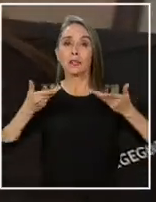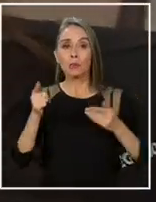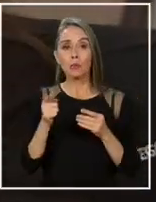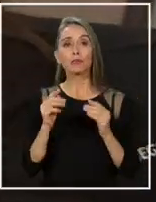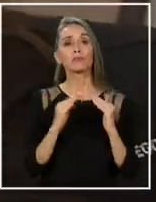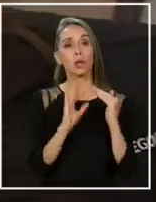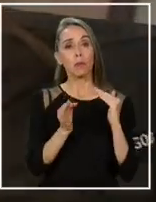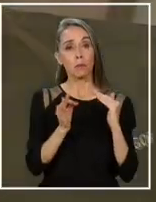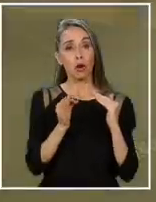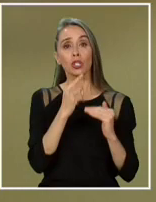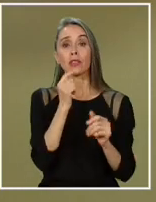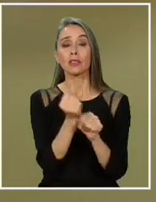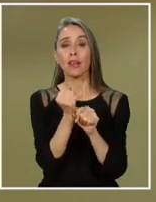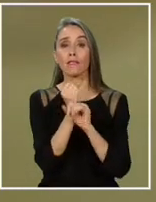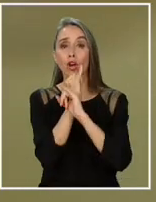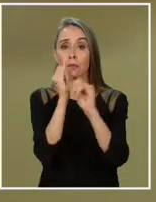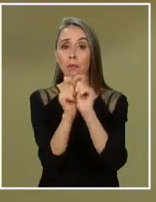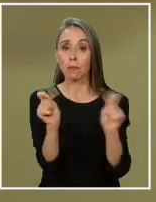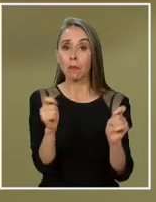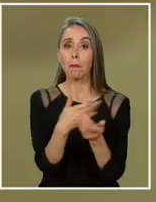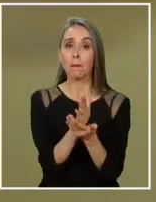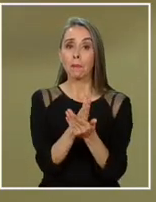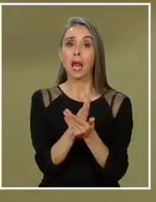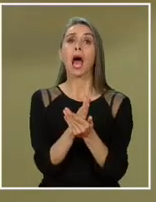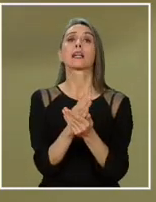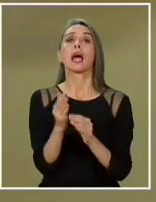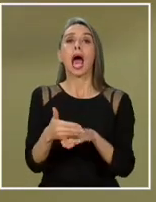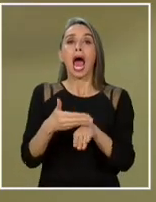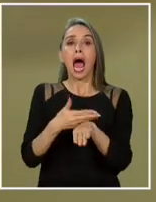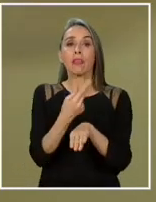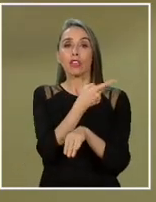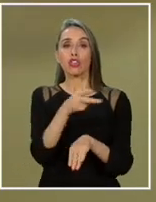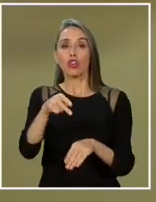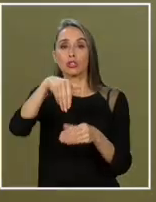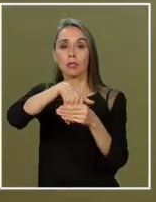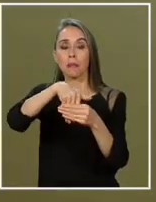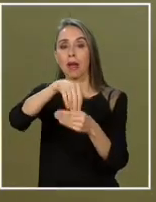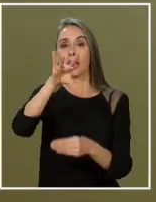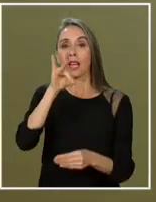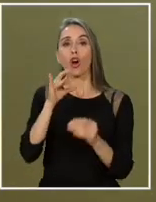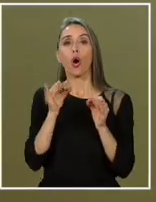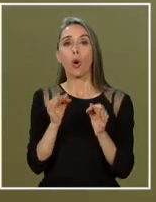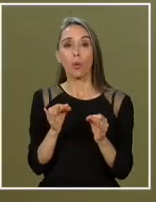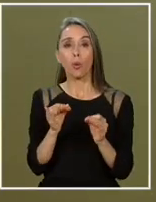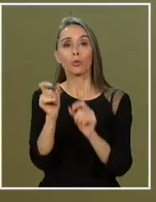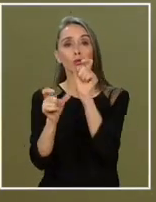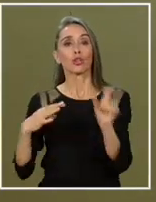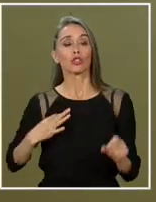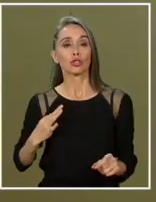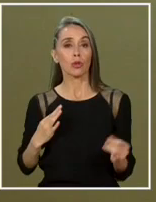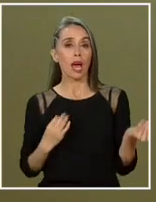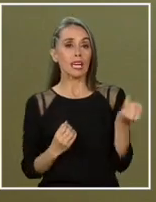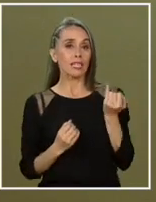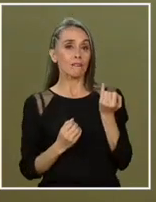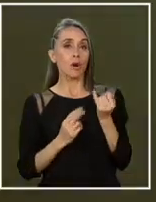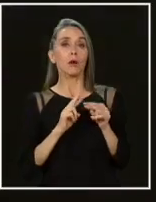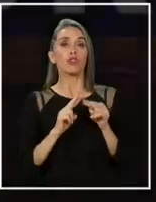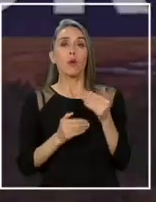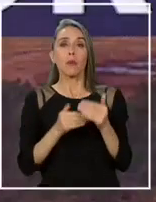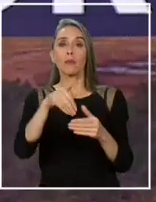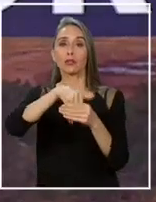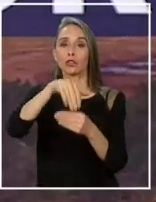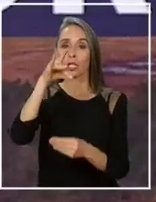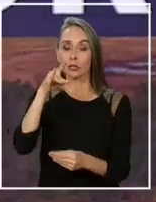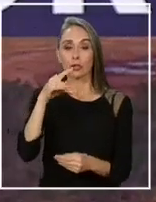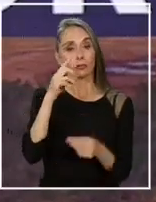spot informativo es un trabajo planificado para las 2 semanas previas a la elección, precisamente para que la ciudadanía se informe del proceso.